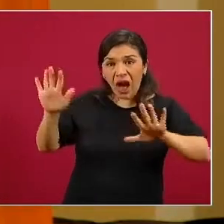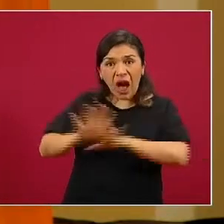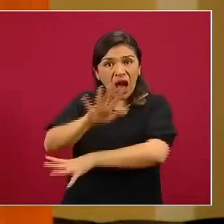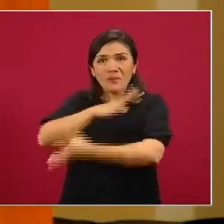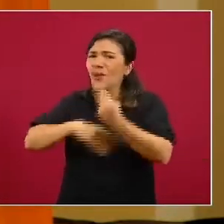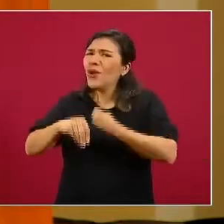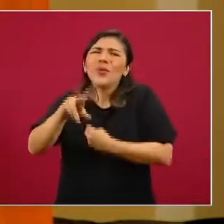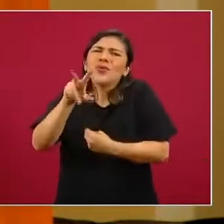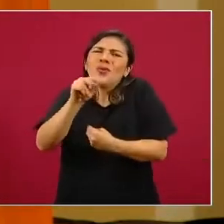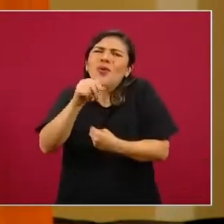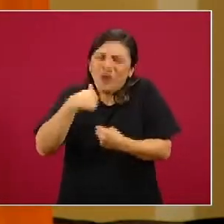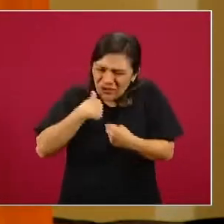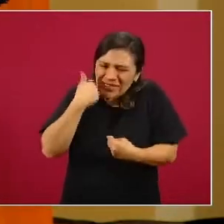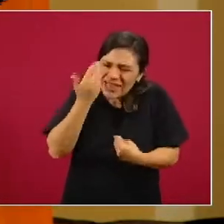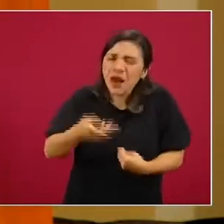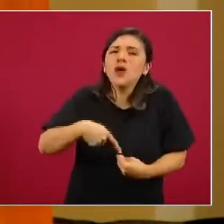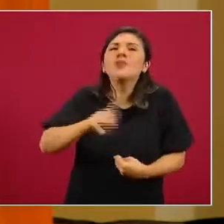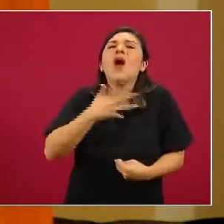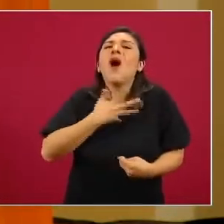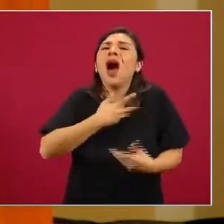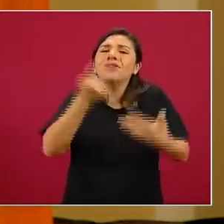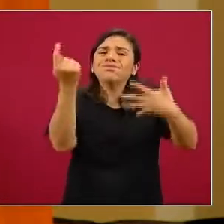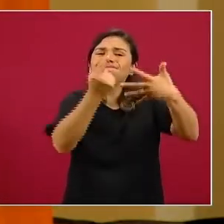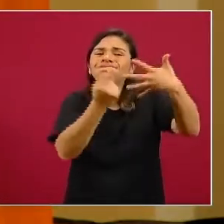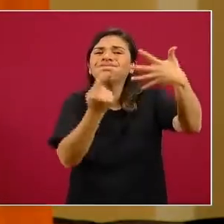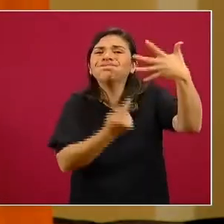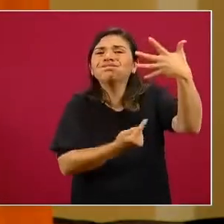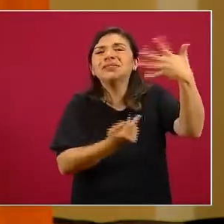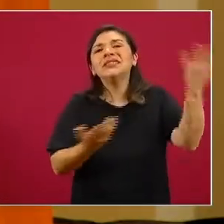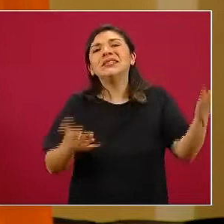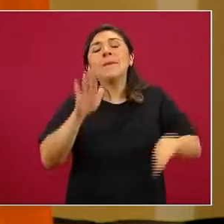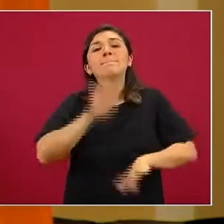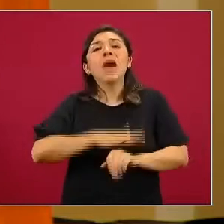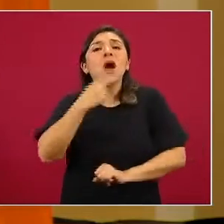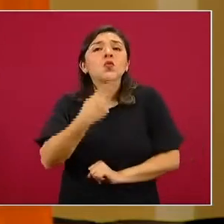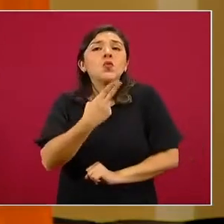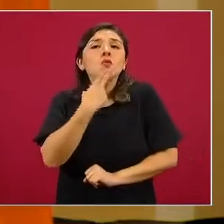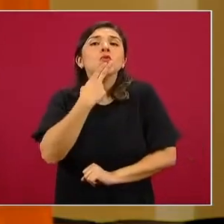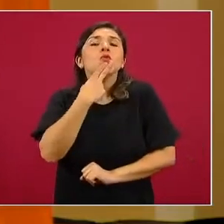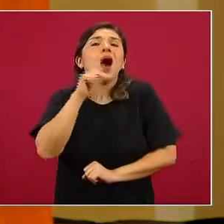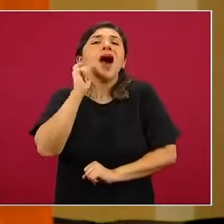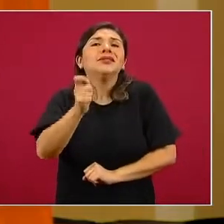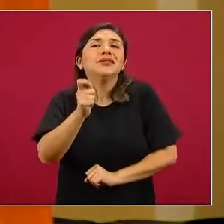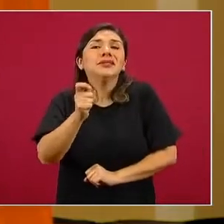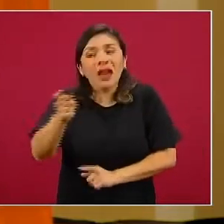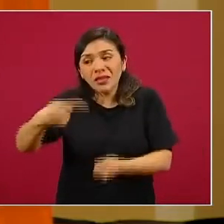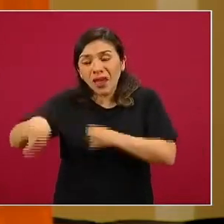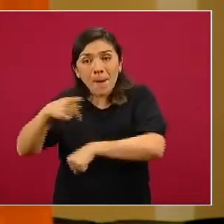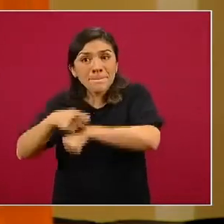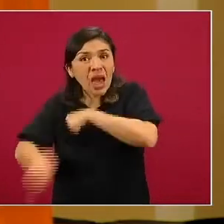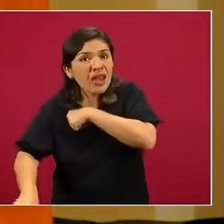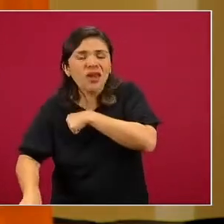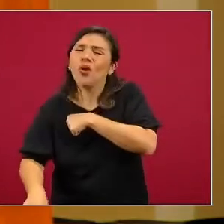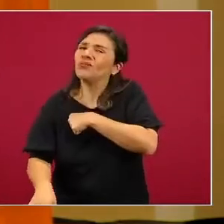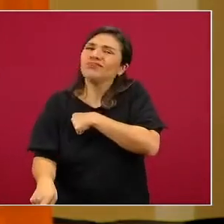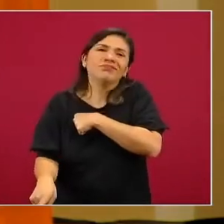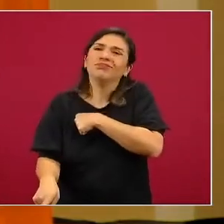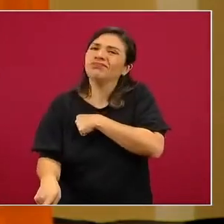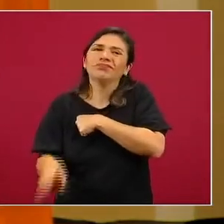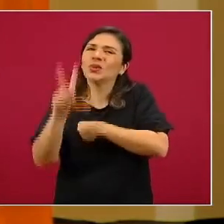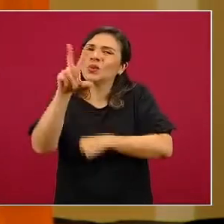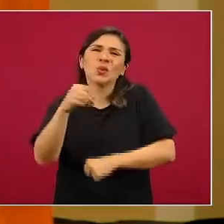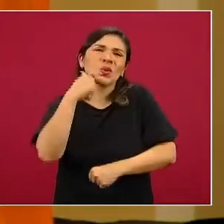muy específicos en los cuales lo que no se quiere o se está previendo es no poner en riesgo al